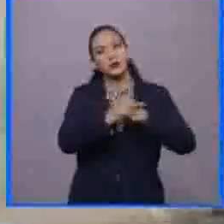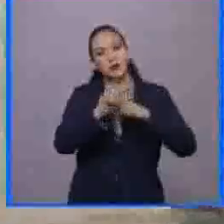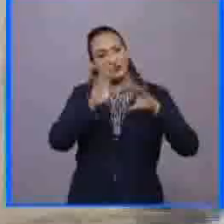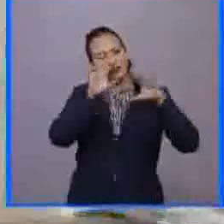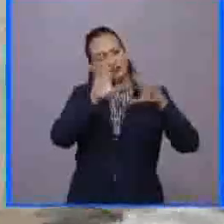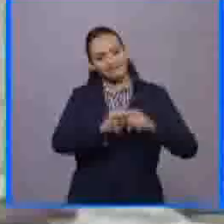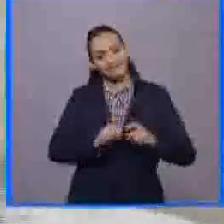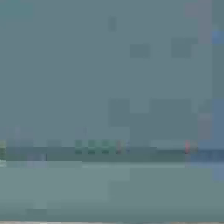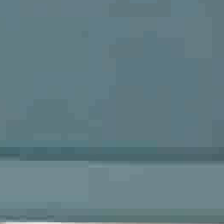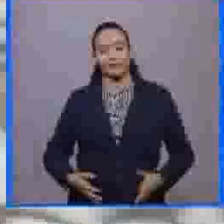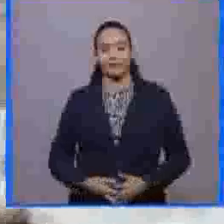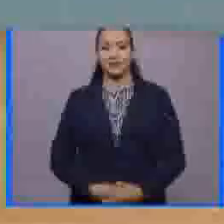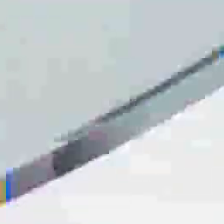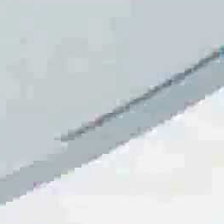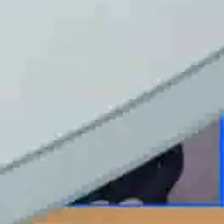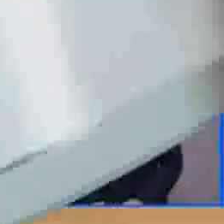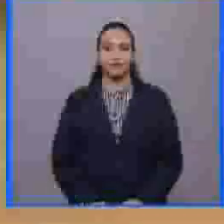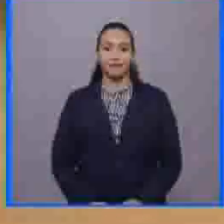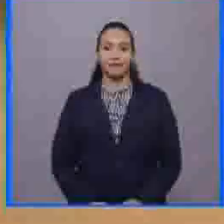suyo.